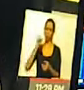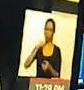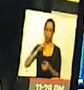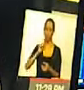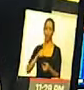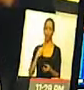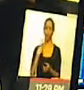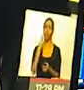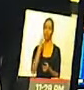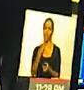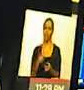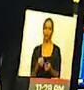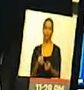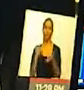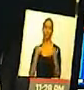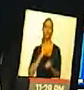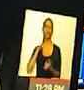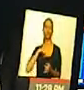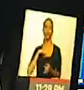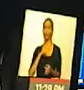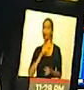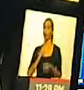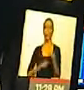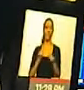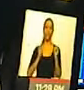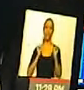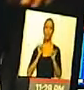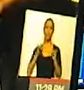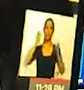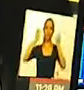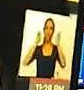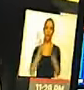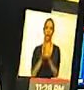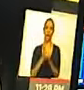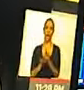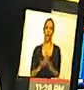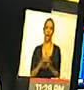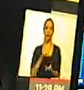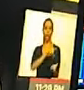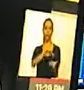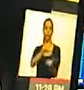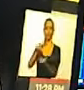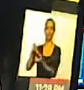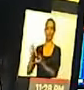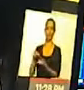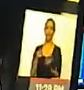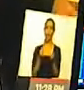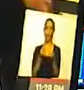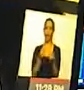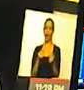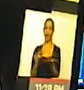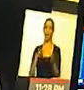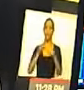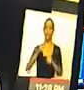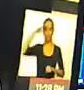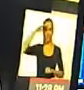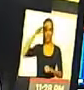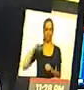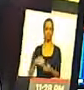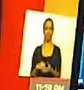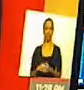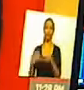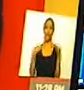visita relámpago y dijo, ya nosotros no vamos a hacer los mismos pendejos de siempre, de que no le sacamos un rédito económico a una invasión militar. O sea, las guerras